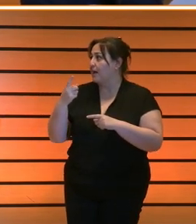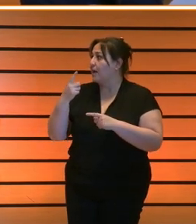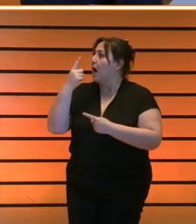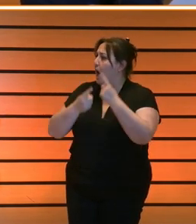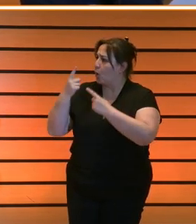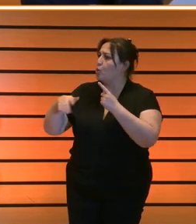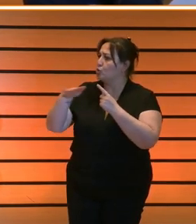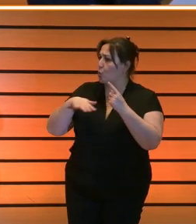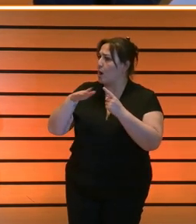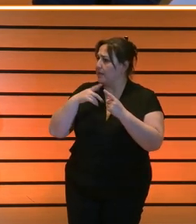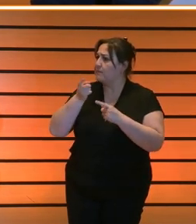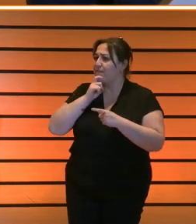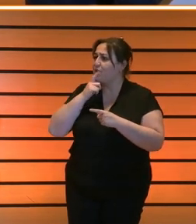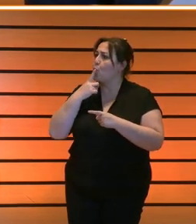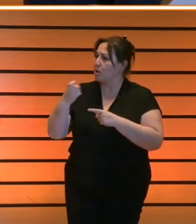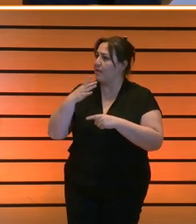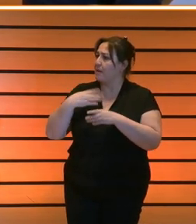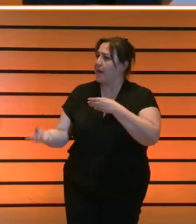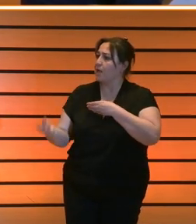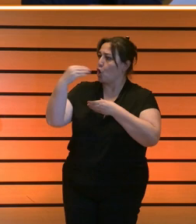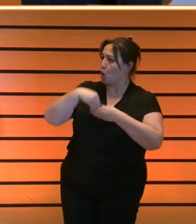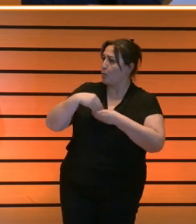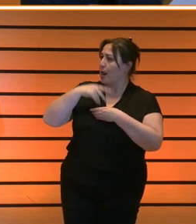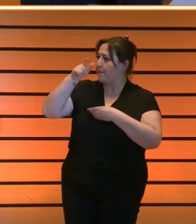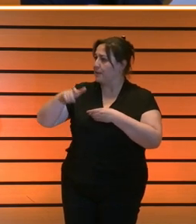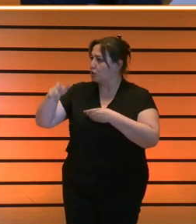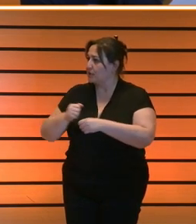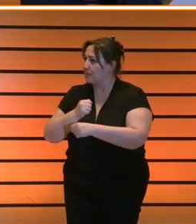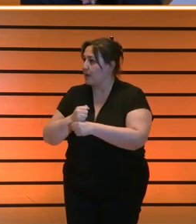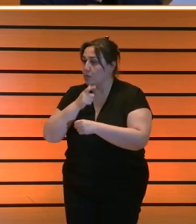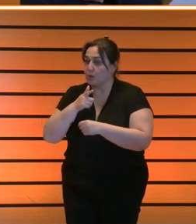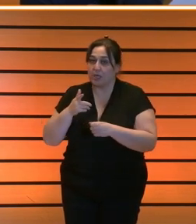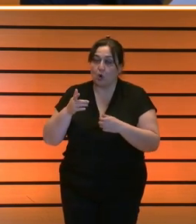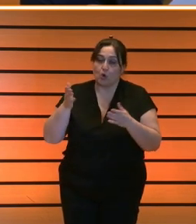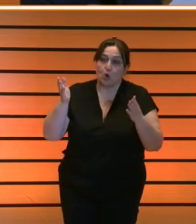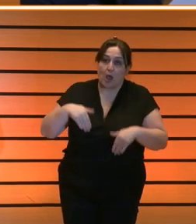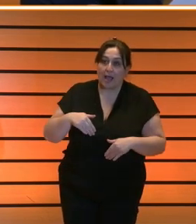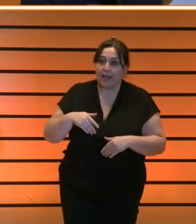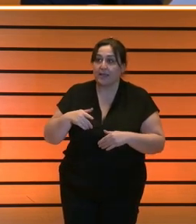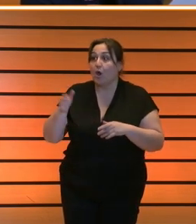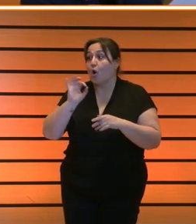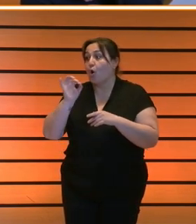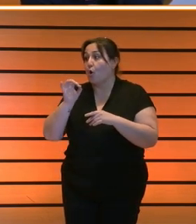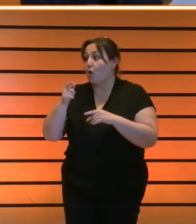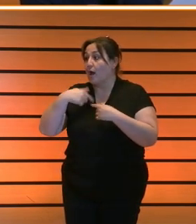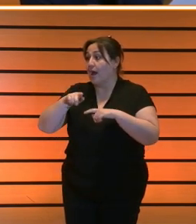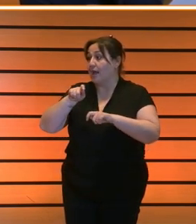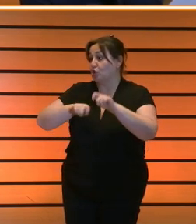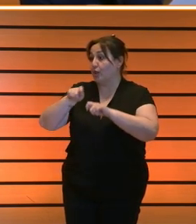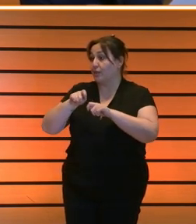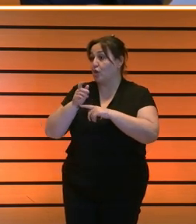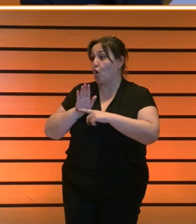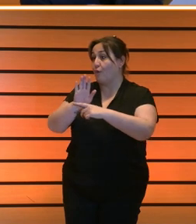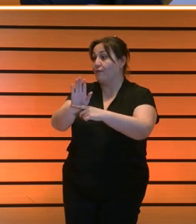dificultad para incorporar personas por lo mejor no hay en el territorio o no somos muy atractivos al ofrecer